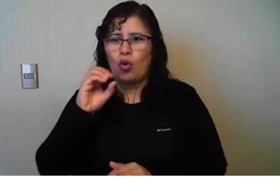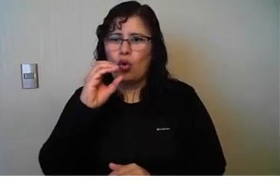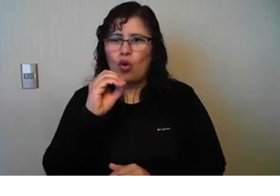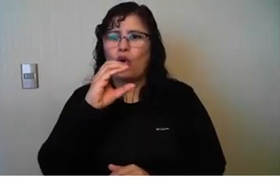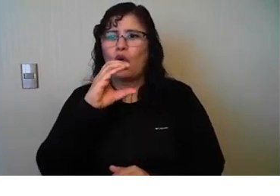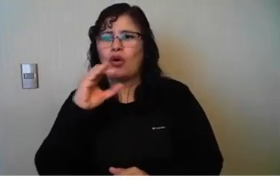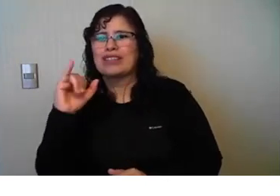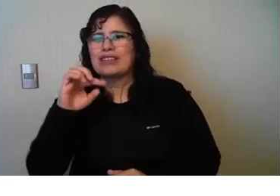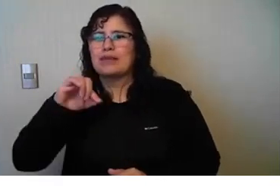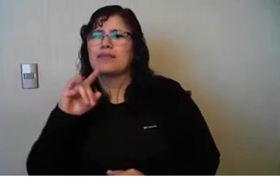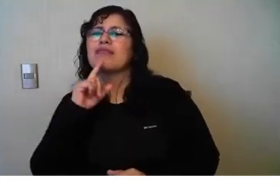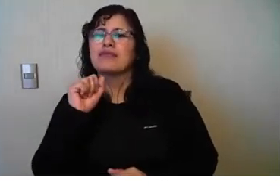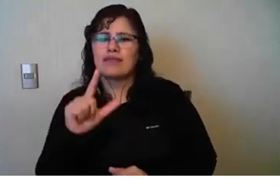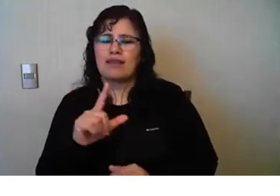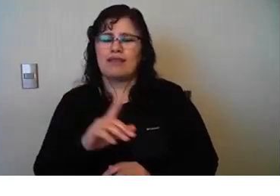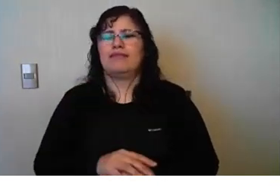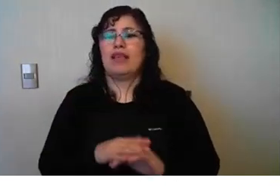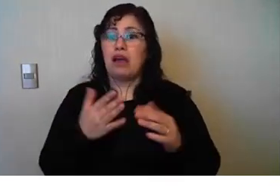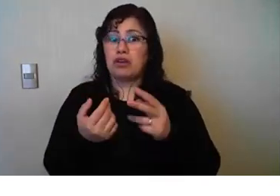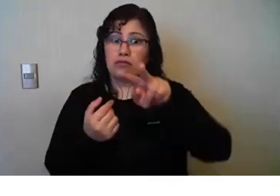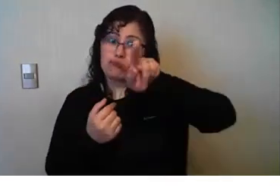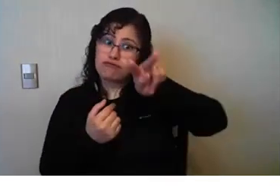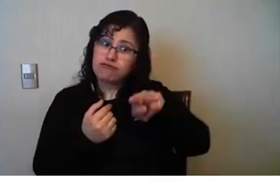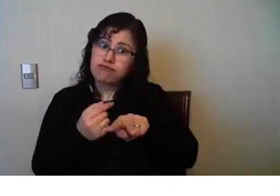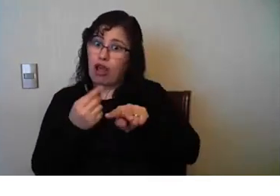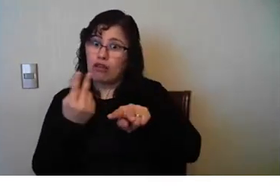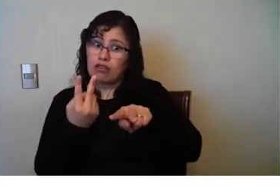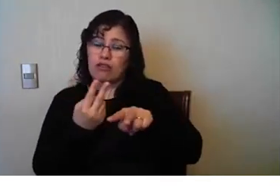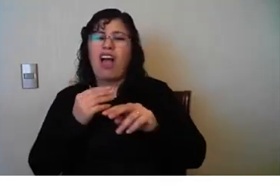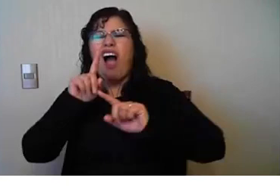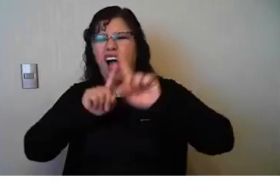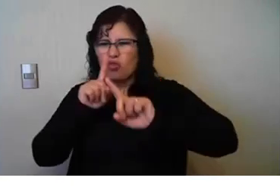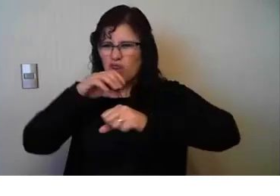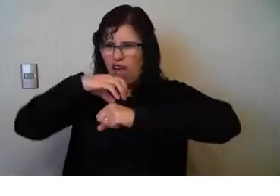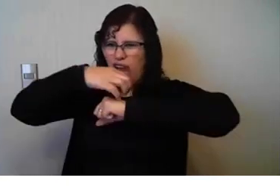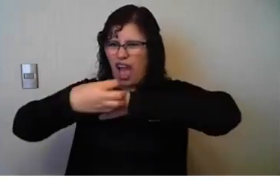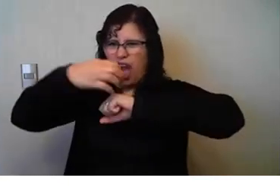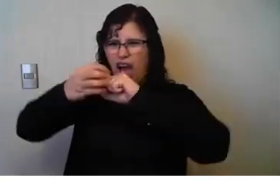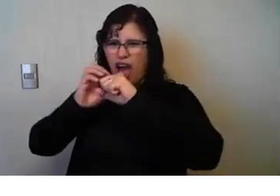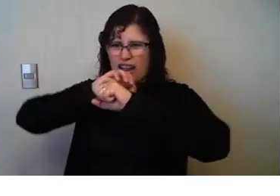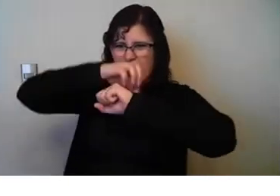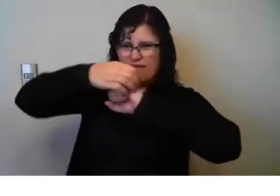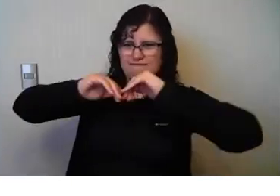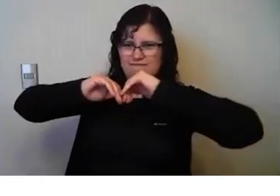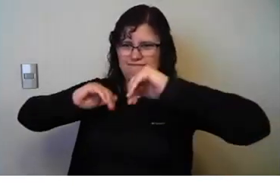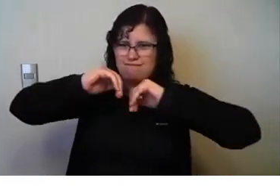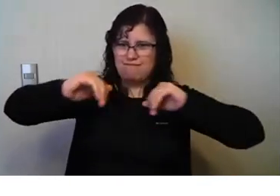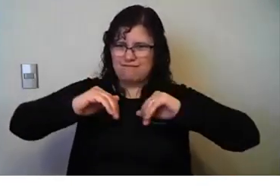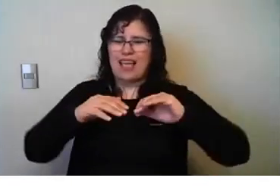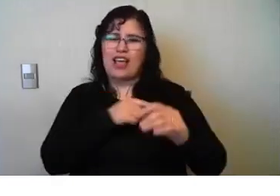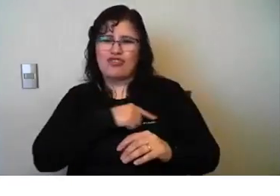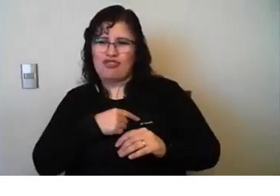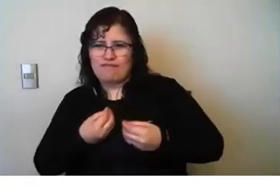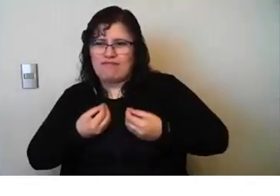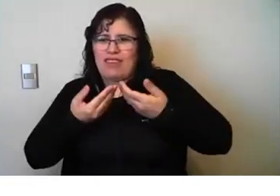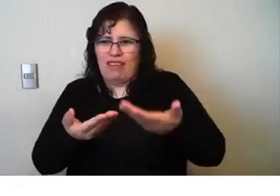Bueno, lo importante es que estos surcos nos van a delimitar ciertas áreas que nosotros vamos a nombrar un poco más